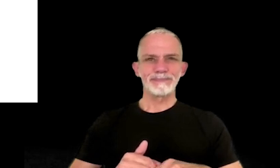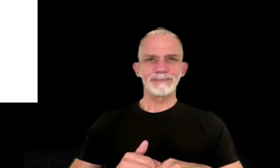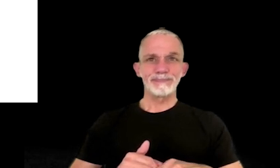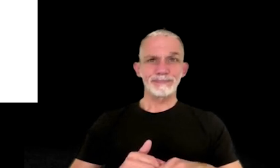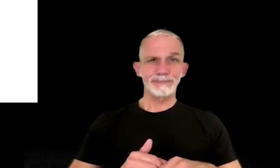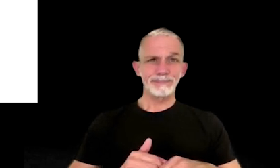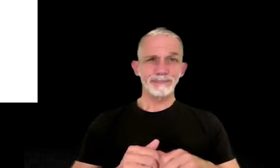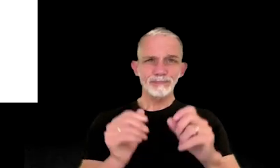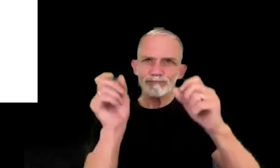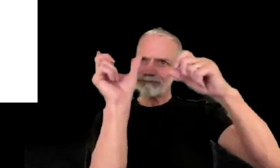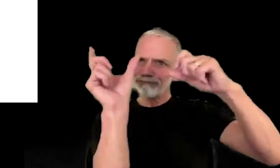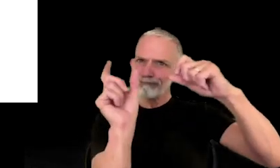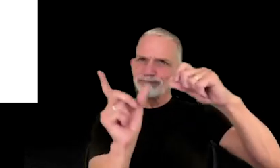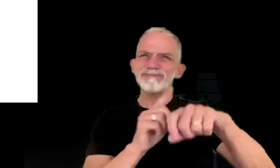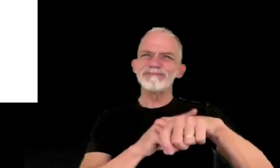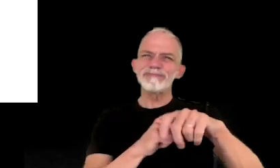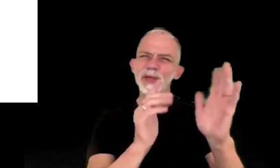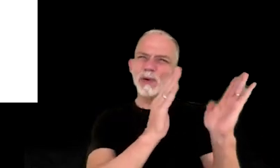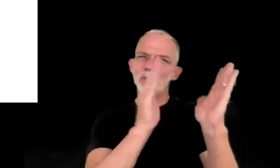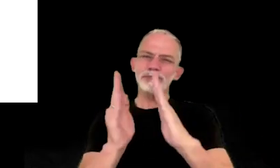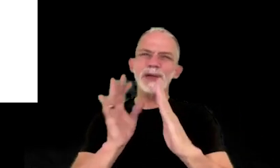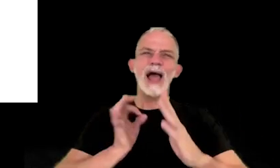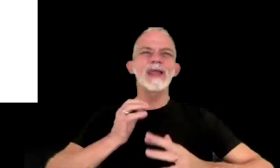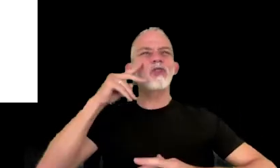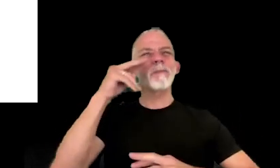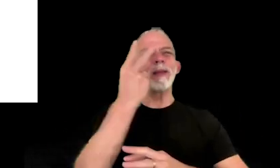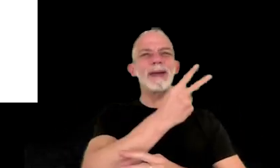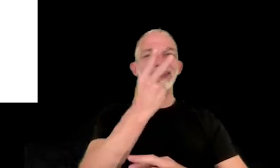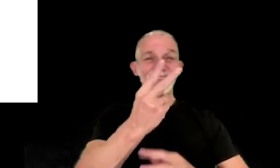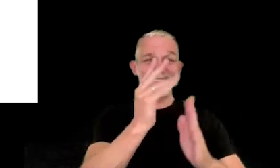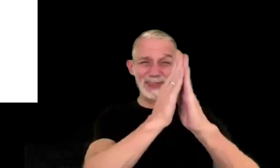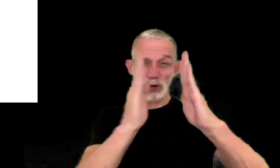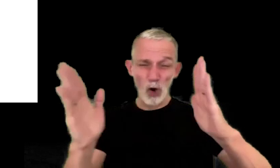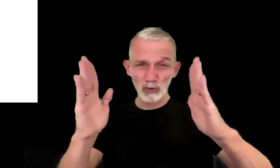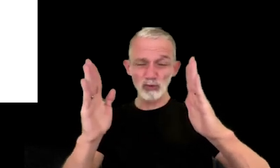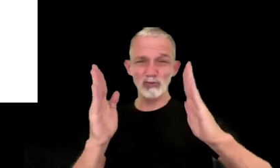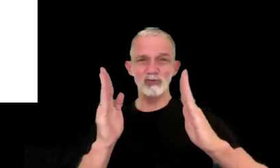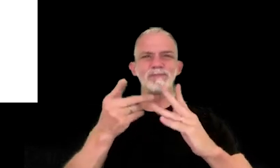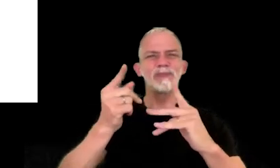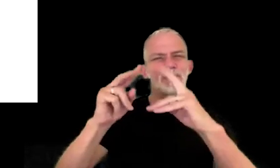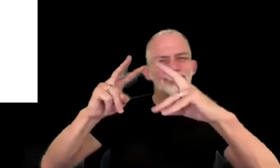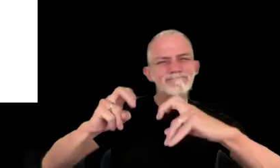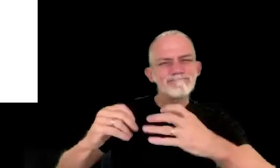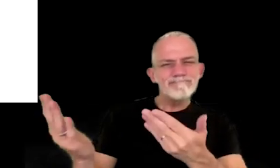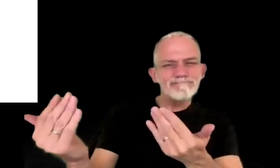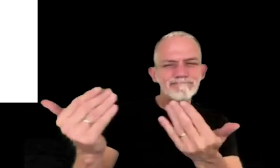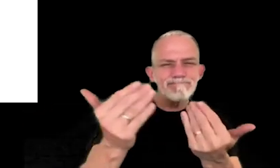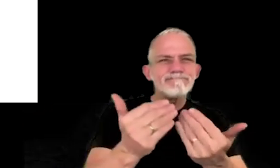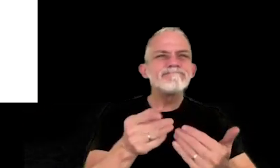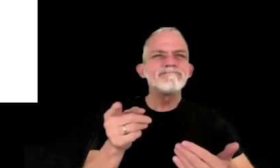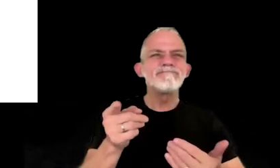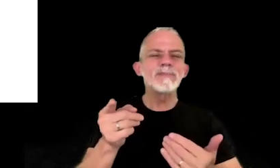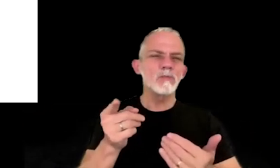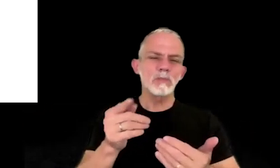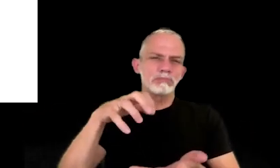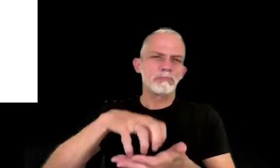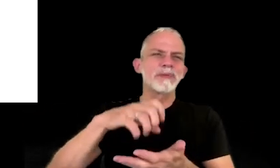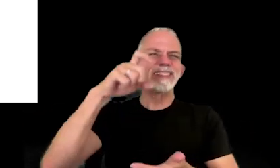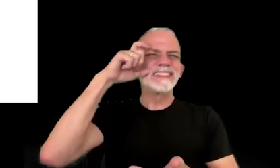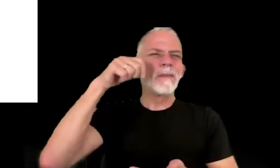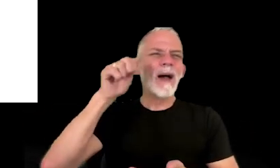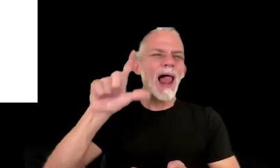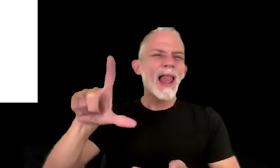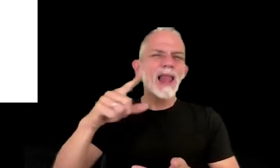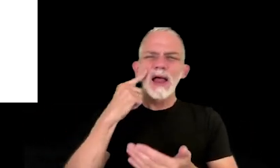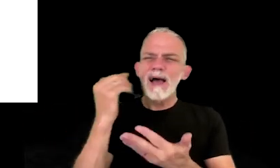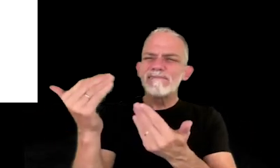Acá, para venir más en el tiempo, en el año 2022, un estudio de Cetrangonio Fonteñez en la CEPAL indica